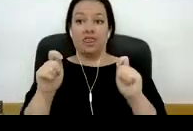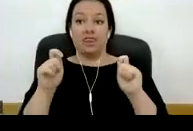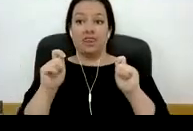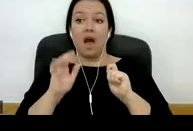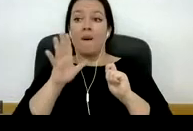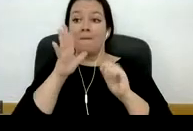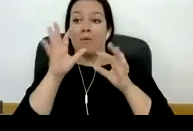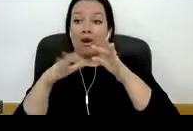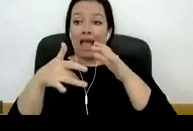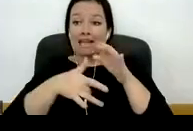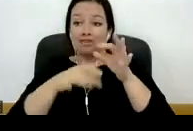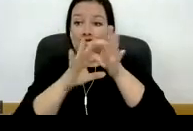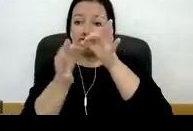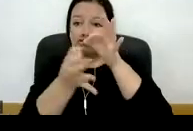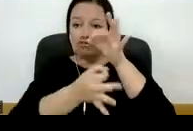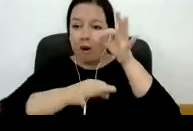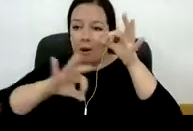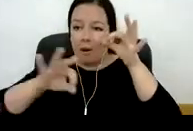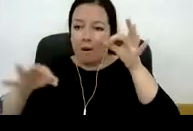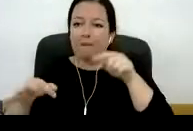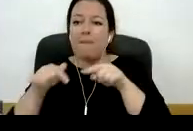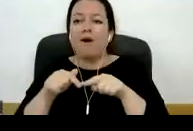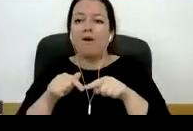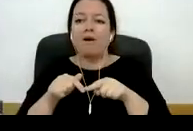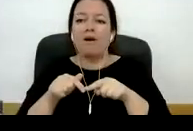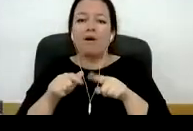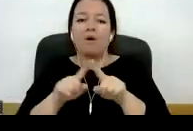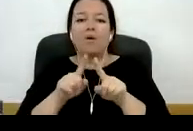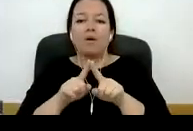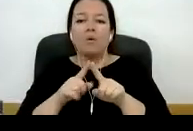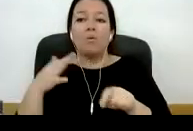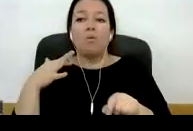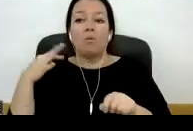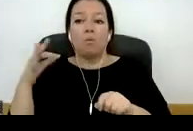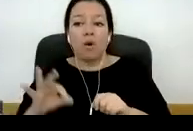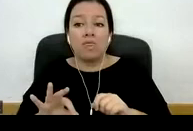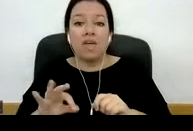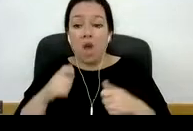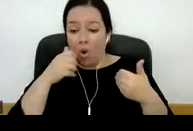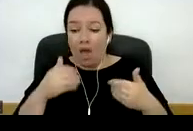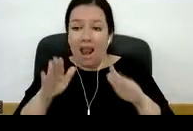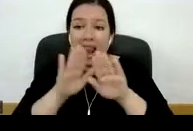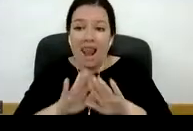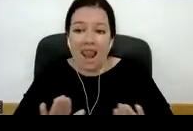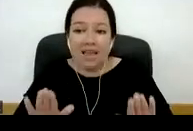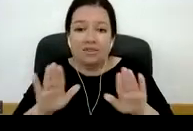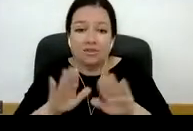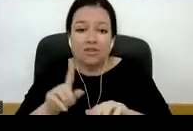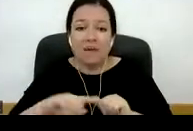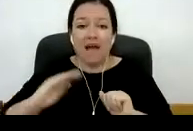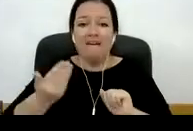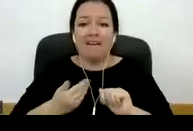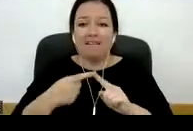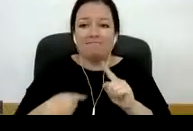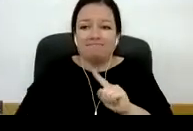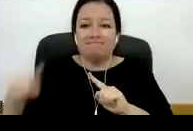cada vez más se está asociando a un posible enlentecimiento del deterioro cognitivo y